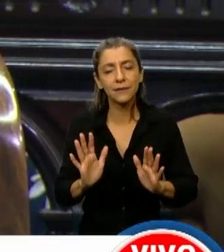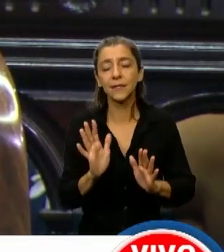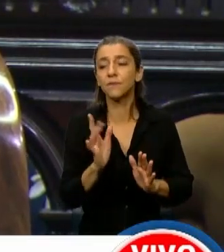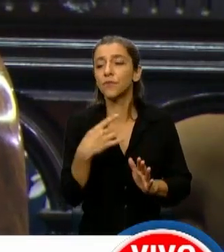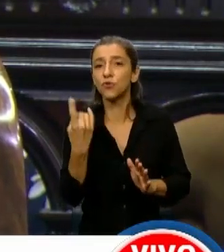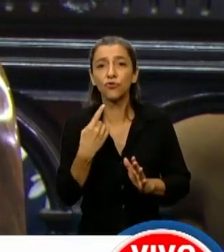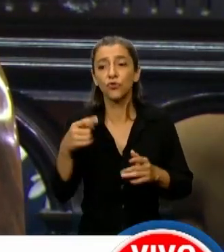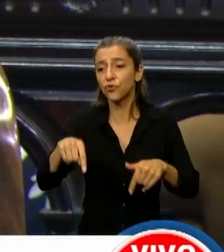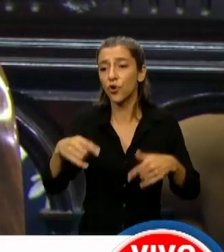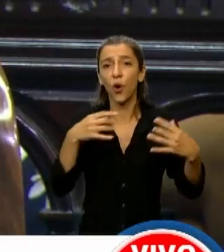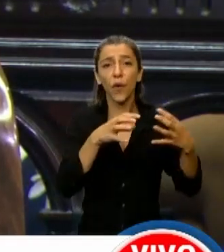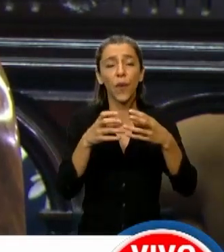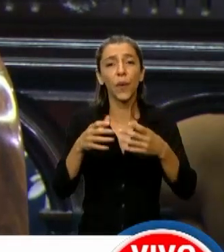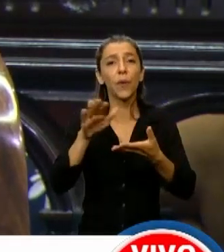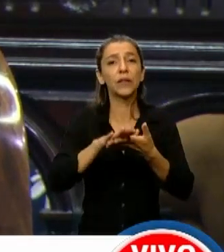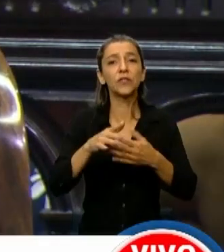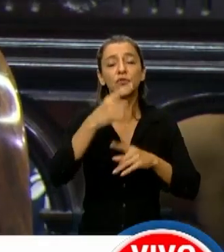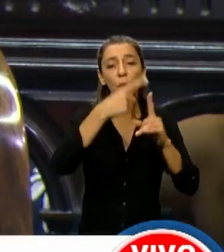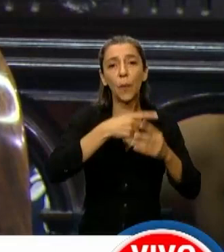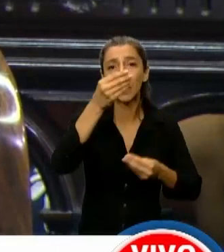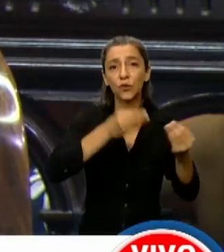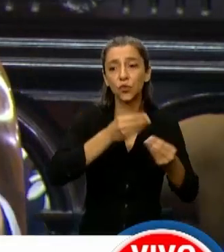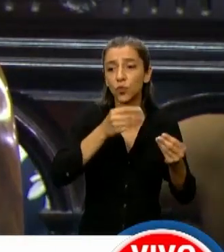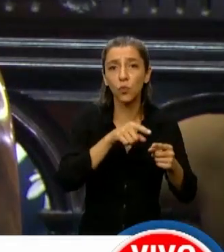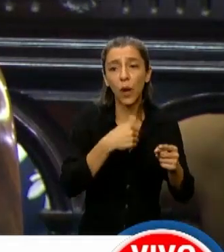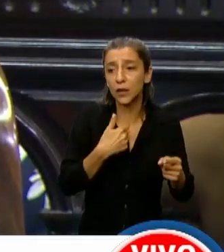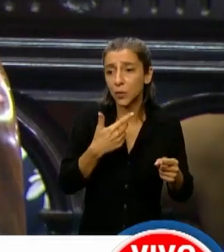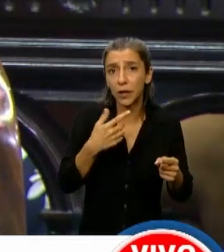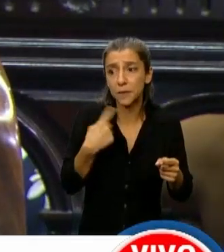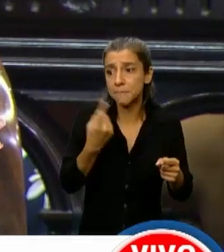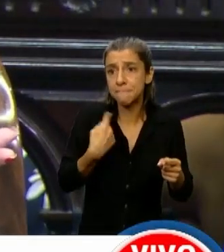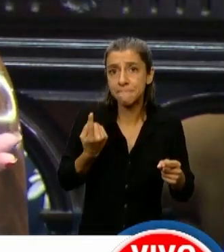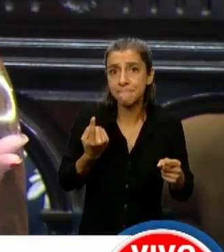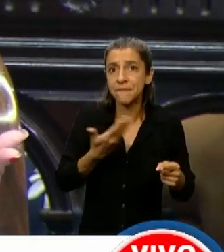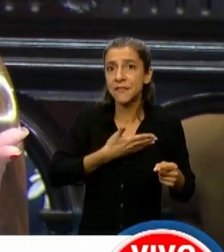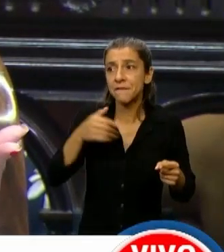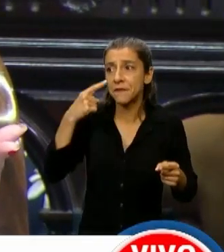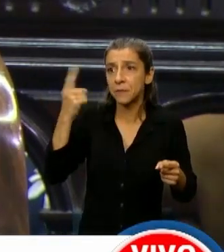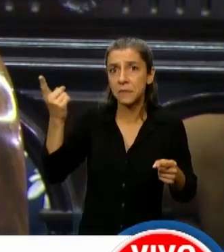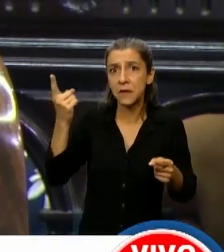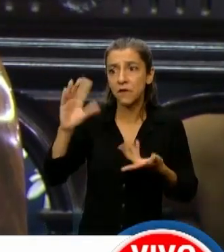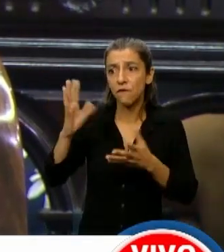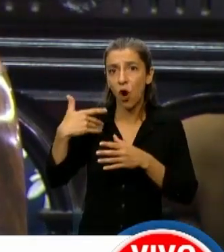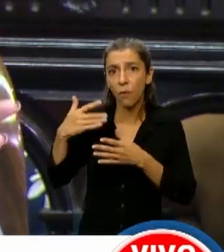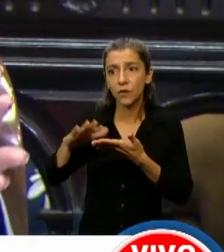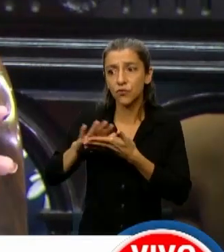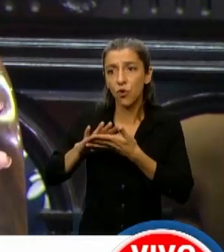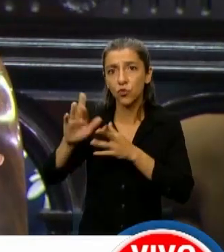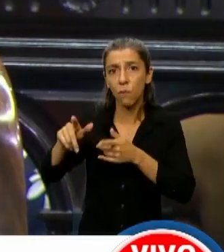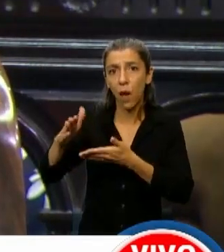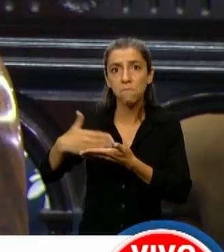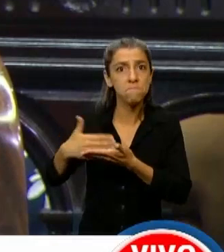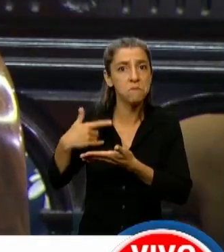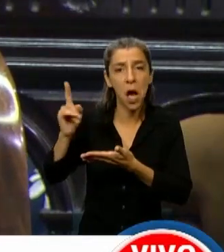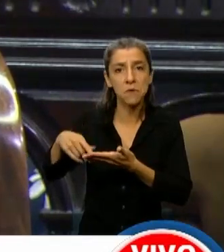presupuesto sin conocer el acuerdo con el fondo. Es evidente que van de la mano y el oficialismo no ha podido